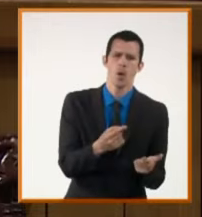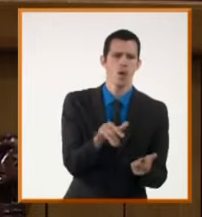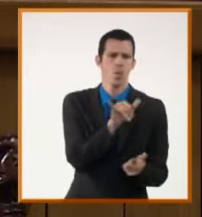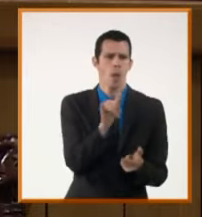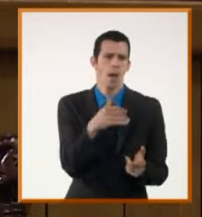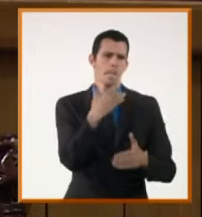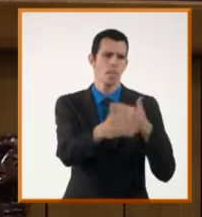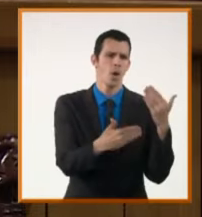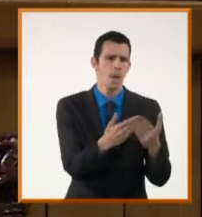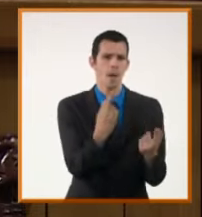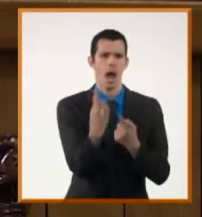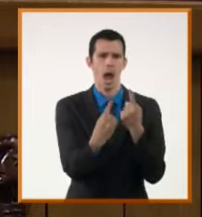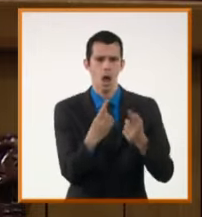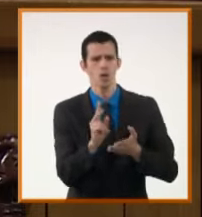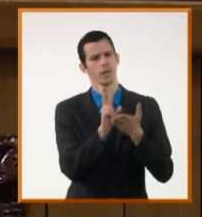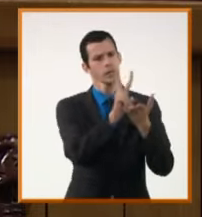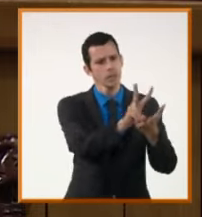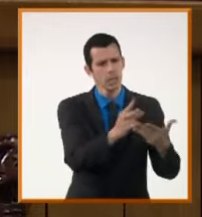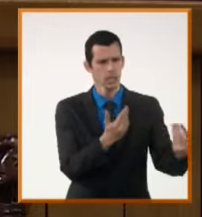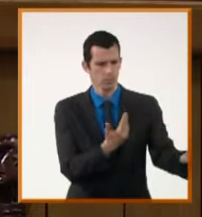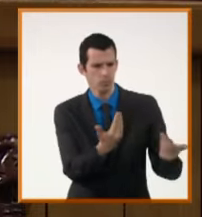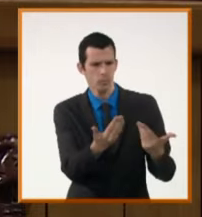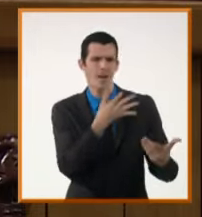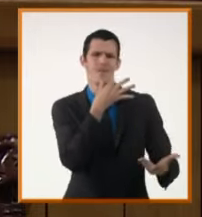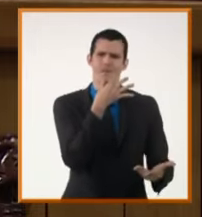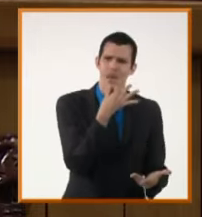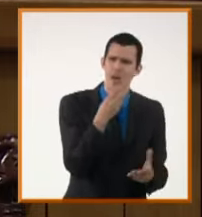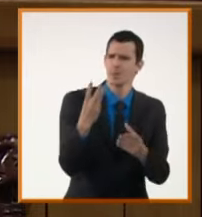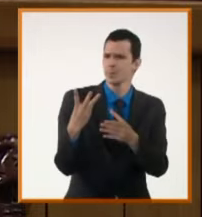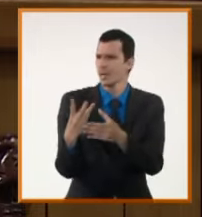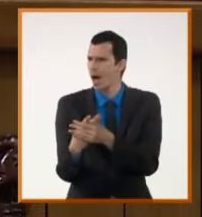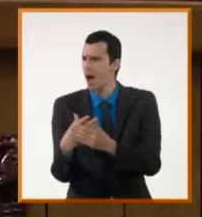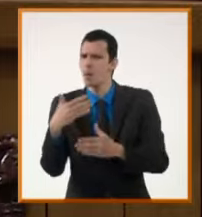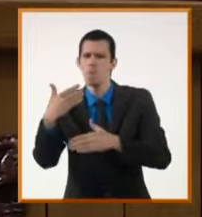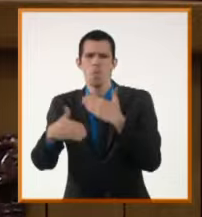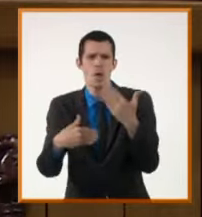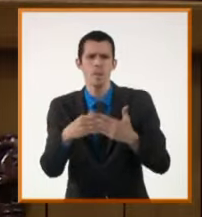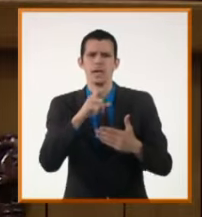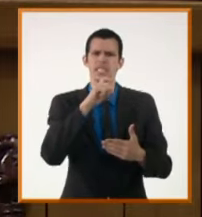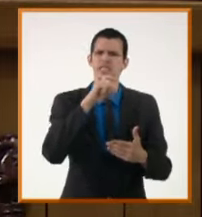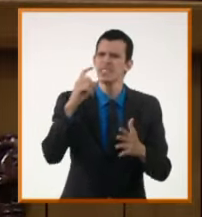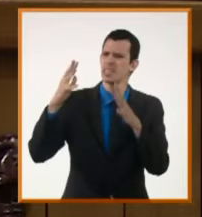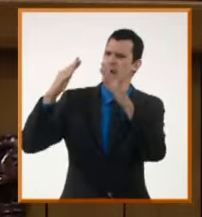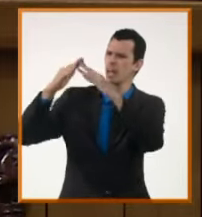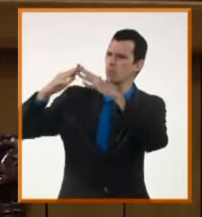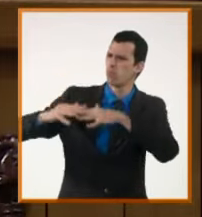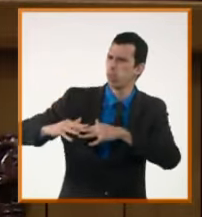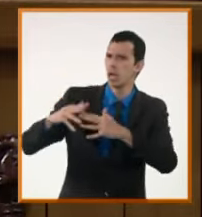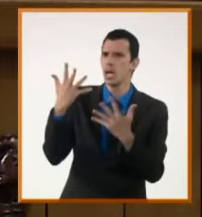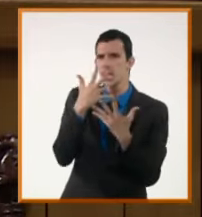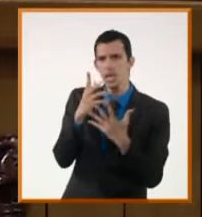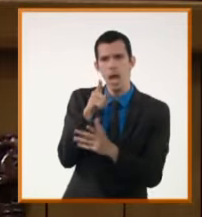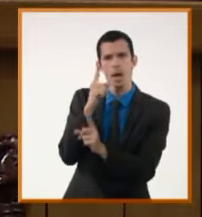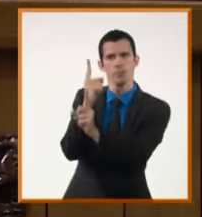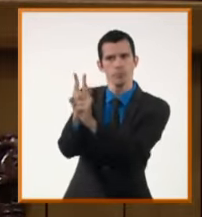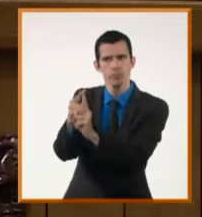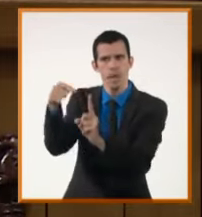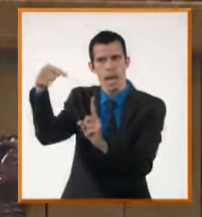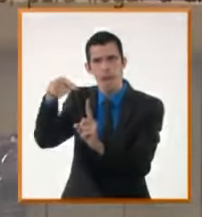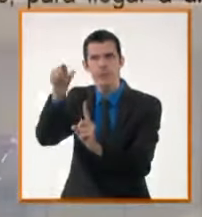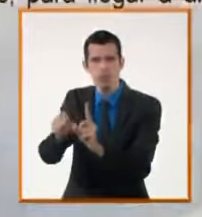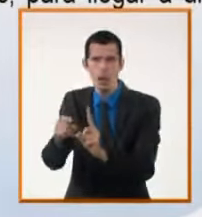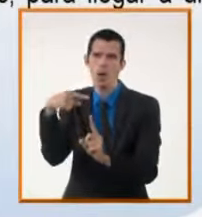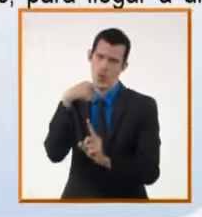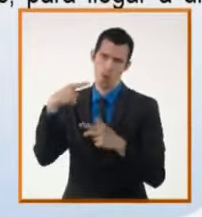circunscripción tenga su trabajador social. Y vamos a continuar con el proceso de transformación de los barrios. Hemos